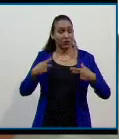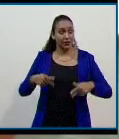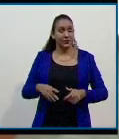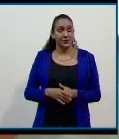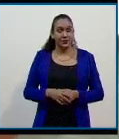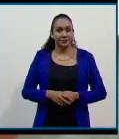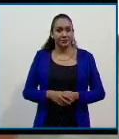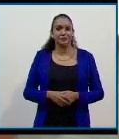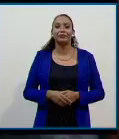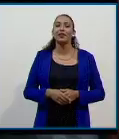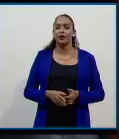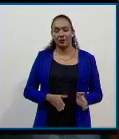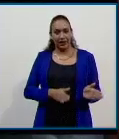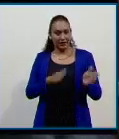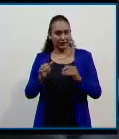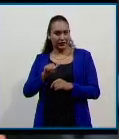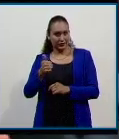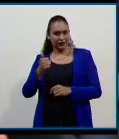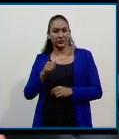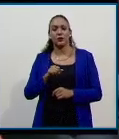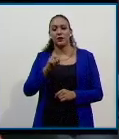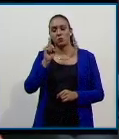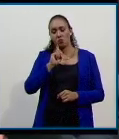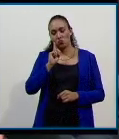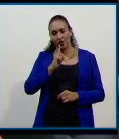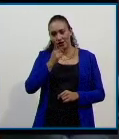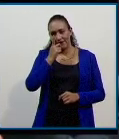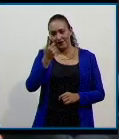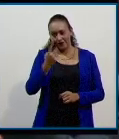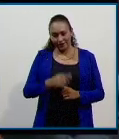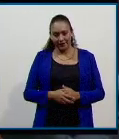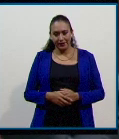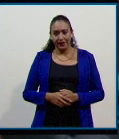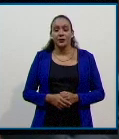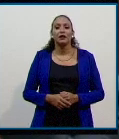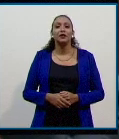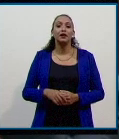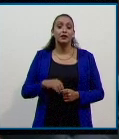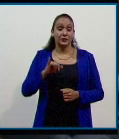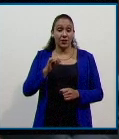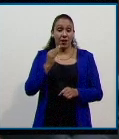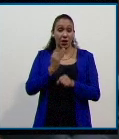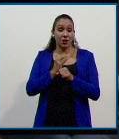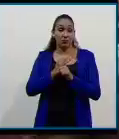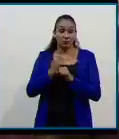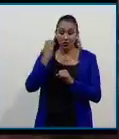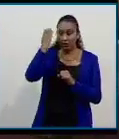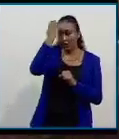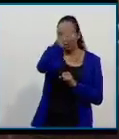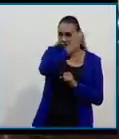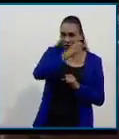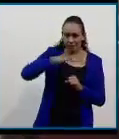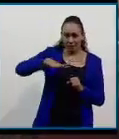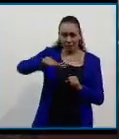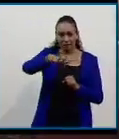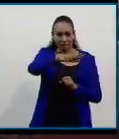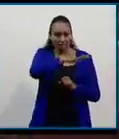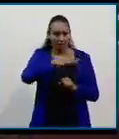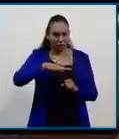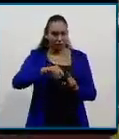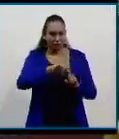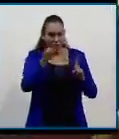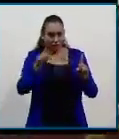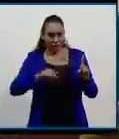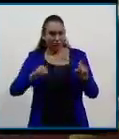de la Fundación para el Debido Proceso, Úrsula Indacochea, mencionó que la observación internacional es crucial en los